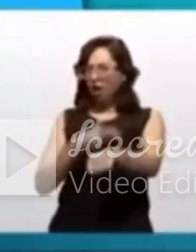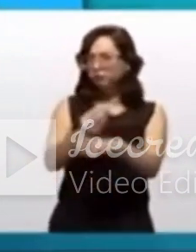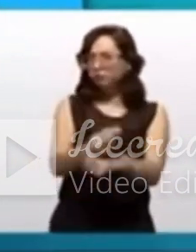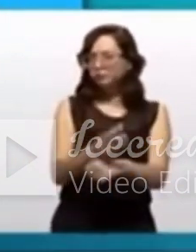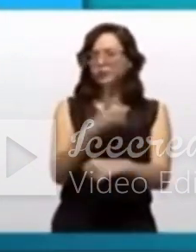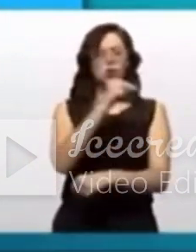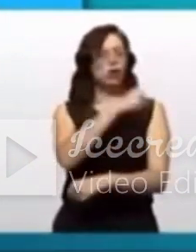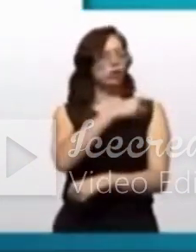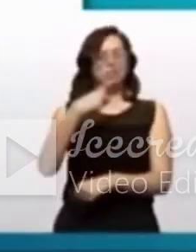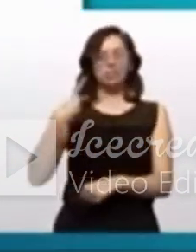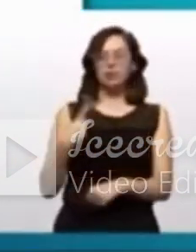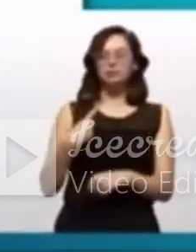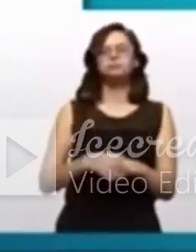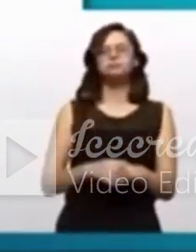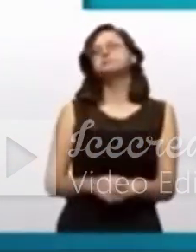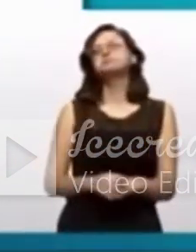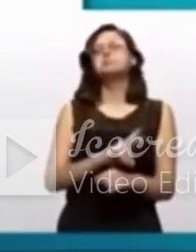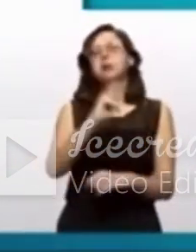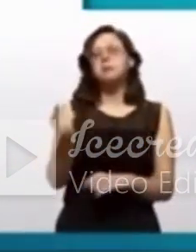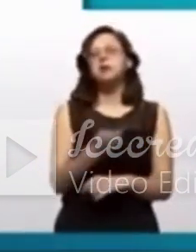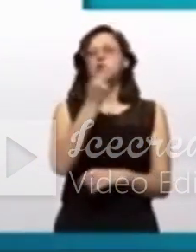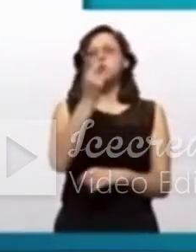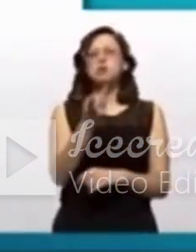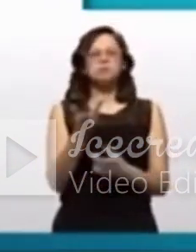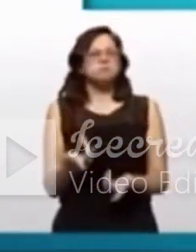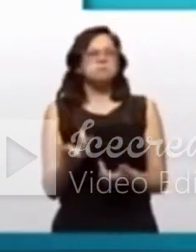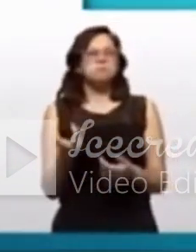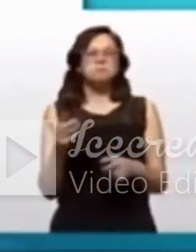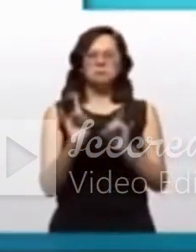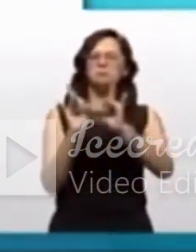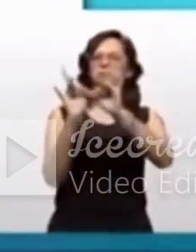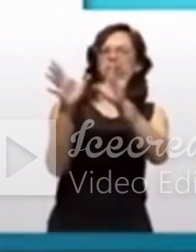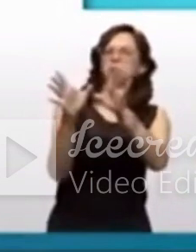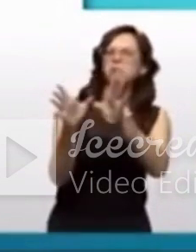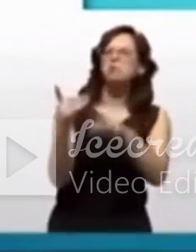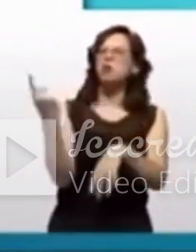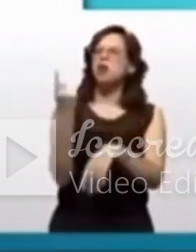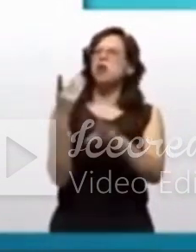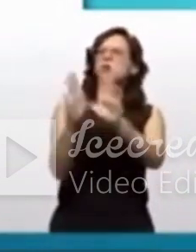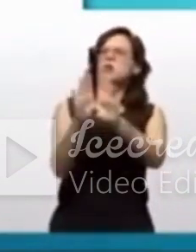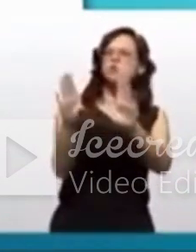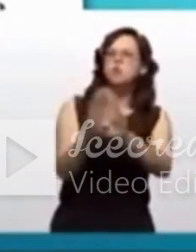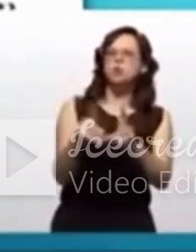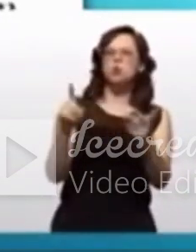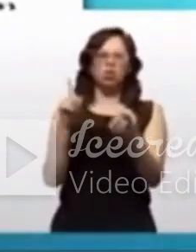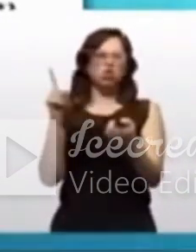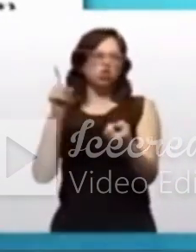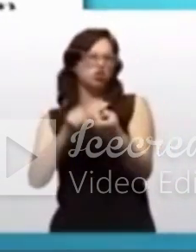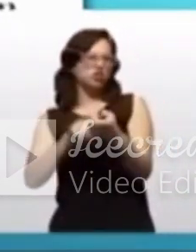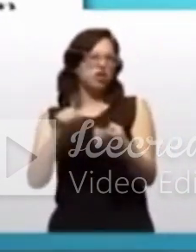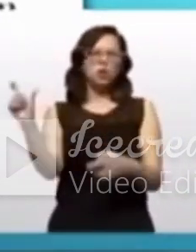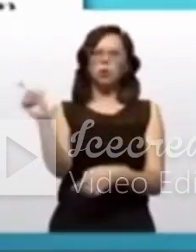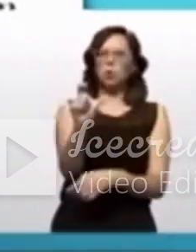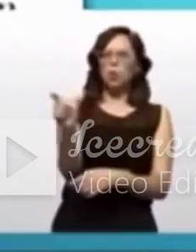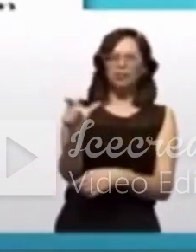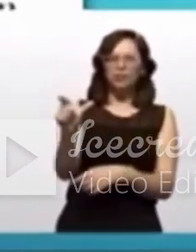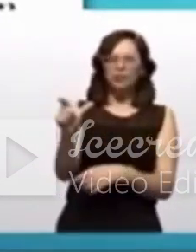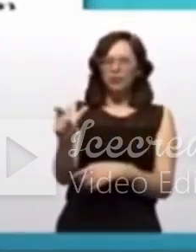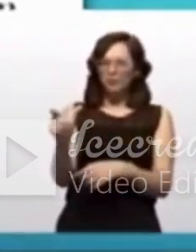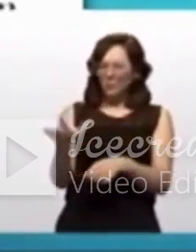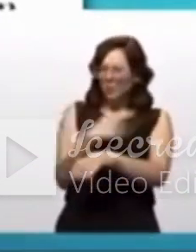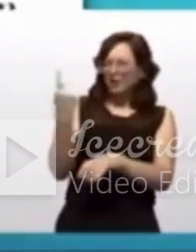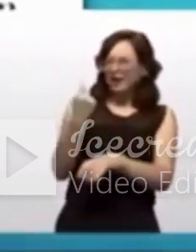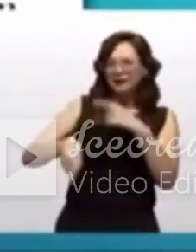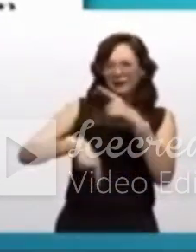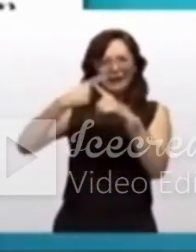responden a una serie de preguntas como ¿qué y cómo sucedió el acontecimiento? ¿Dónde y cuándo ocurrió? ¿Por qué ocurrió y quiénes son los involucrados?